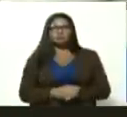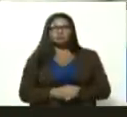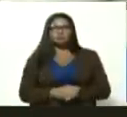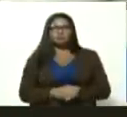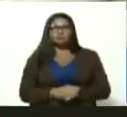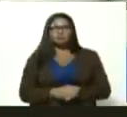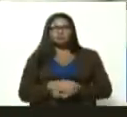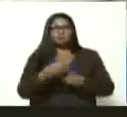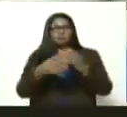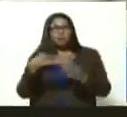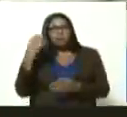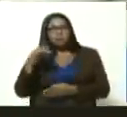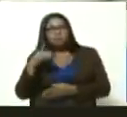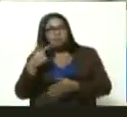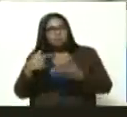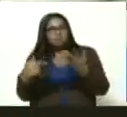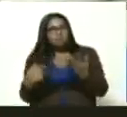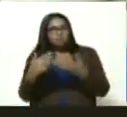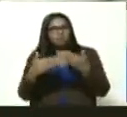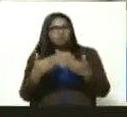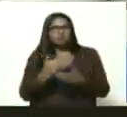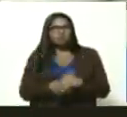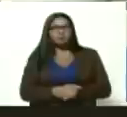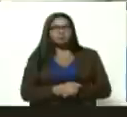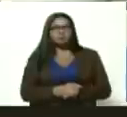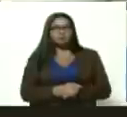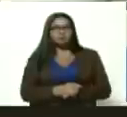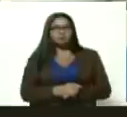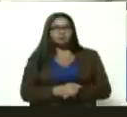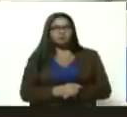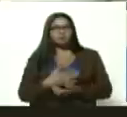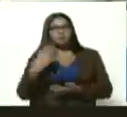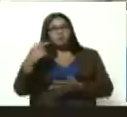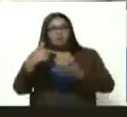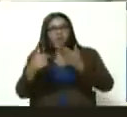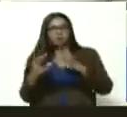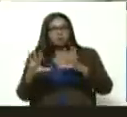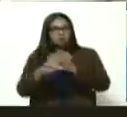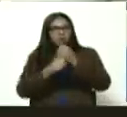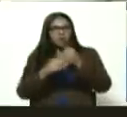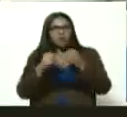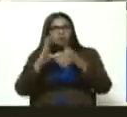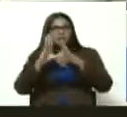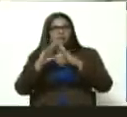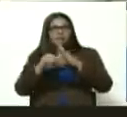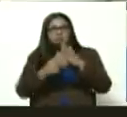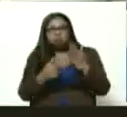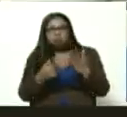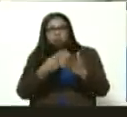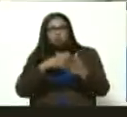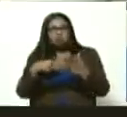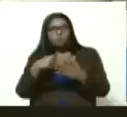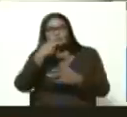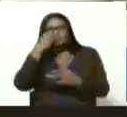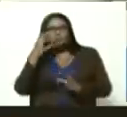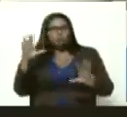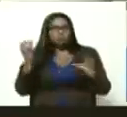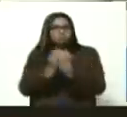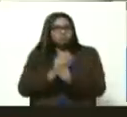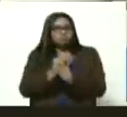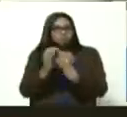como les duele la cantidad de de decomiso de drogas que hemos hecho que nosotros en venezuela